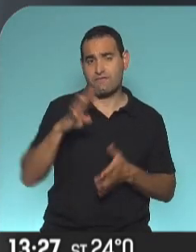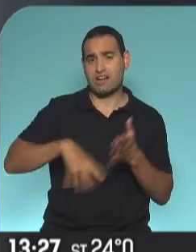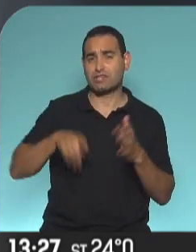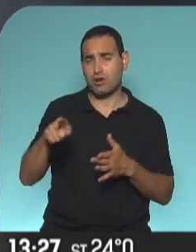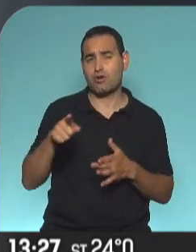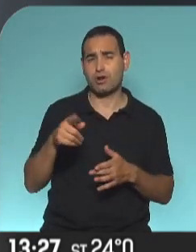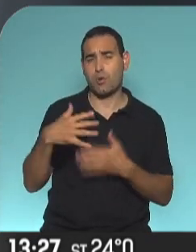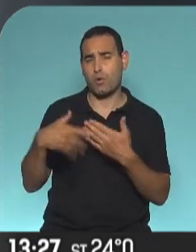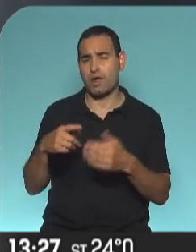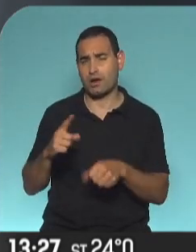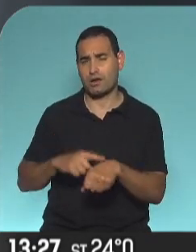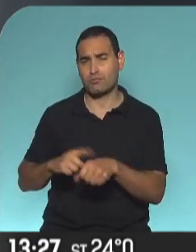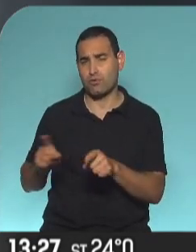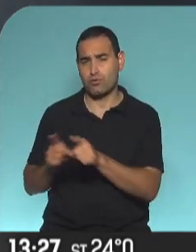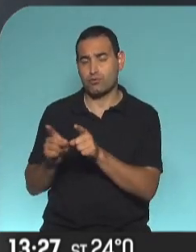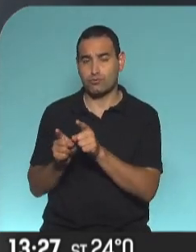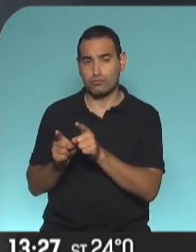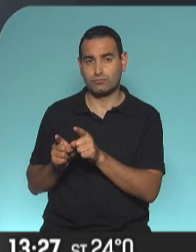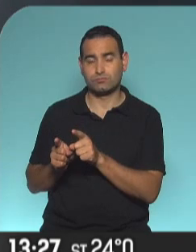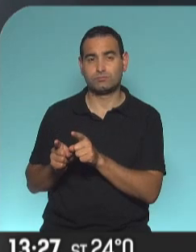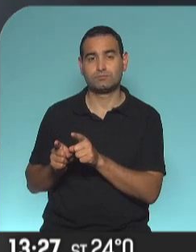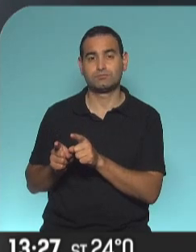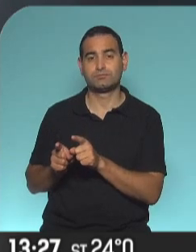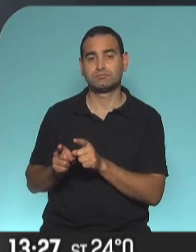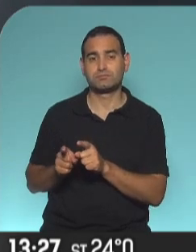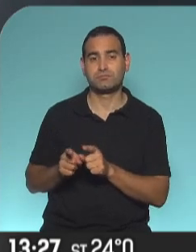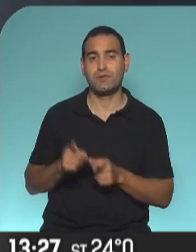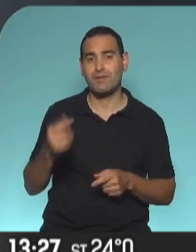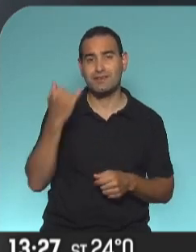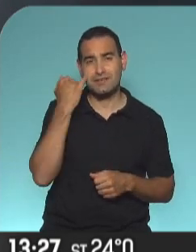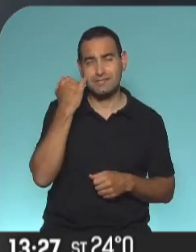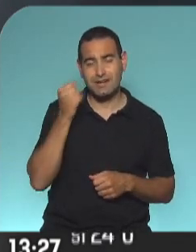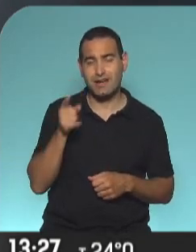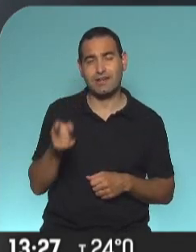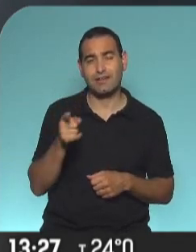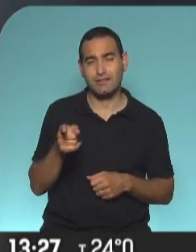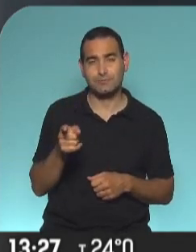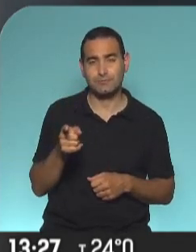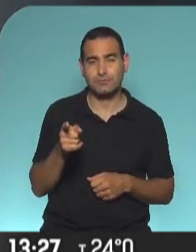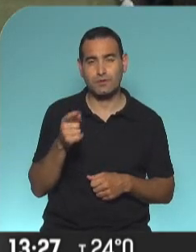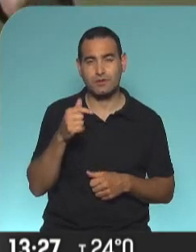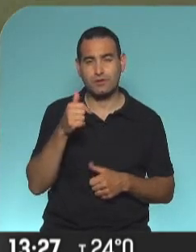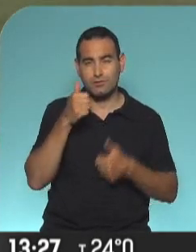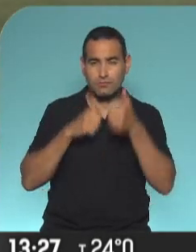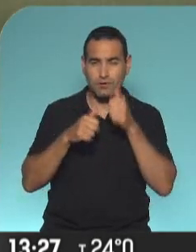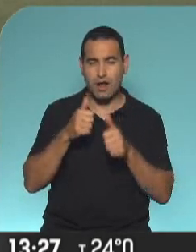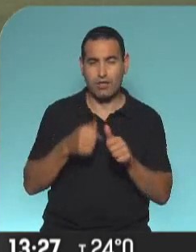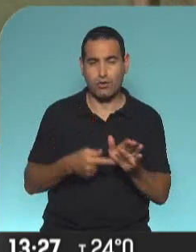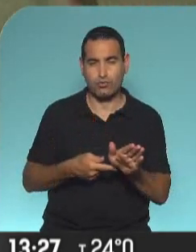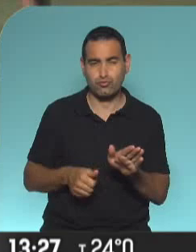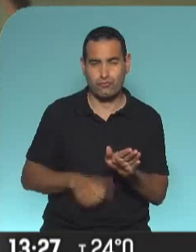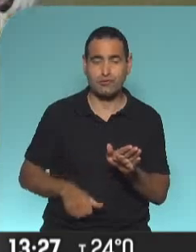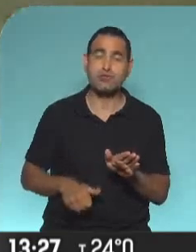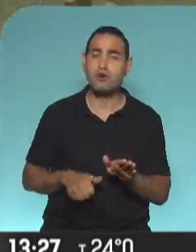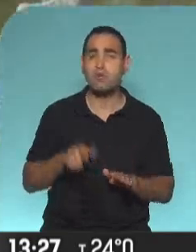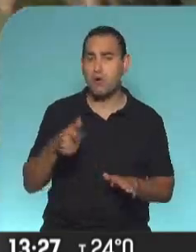jugado un tiempo y bueno, venía arrastrando unas molestias en el tobillo, pero que no le